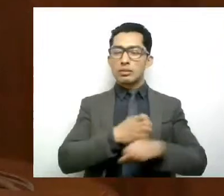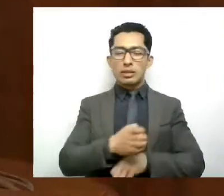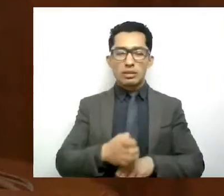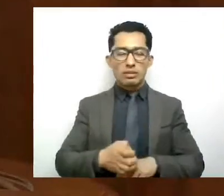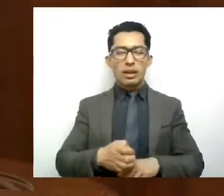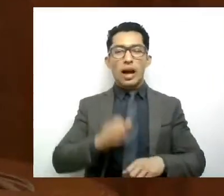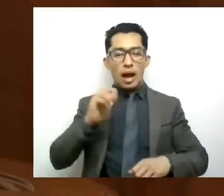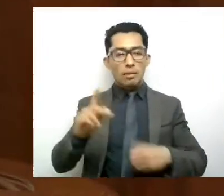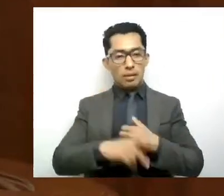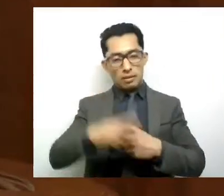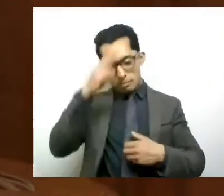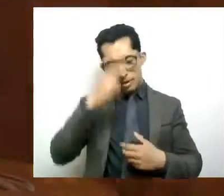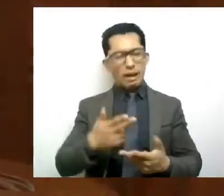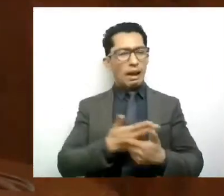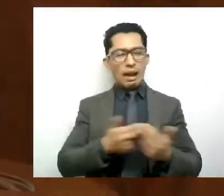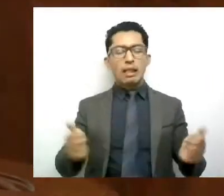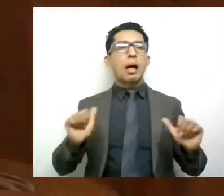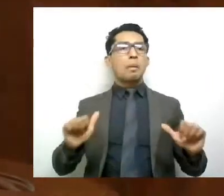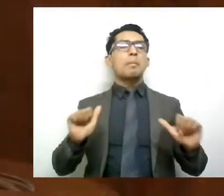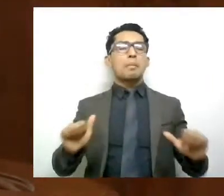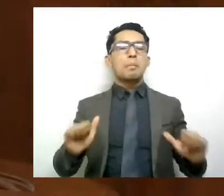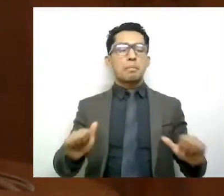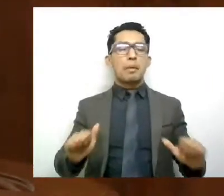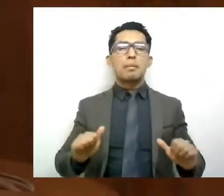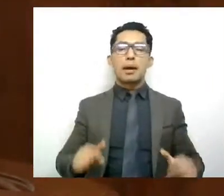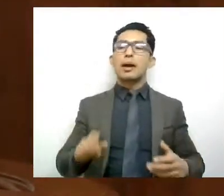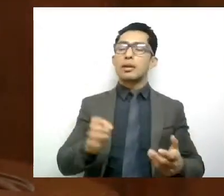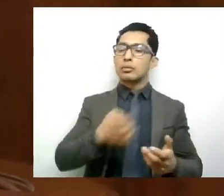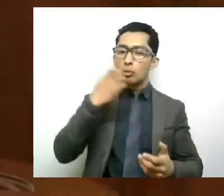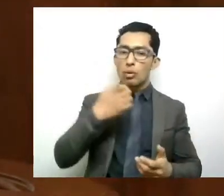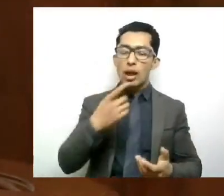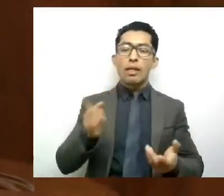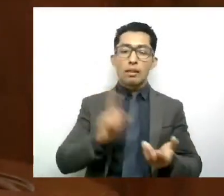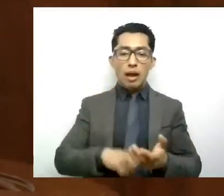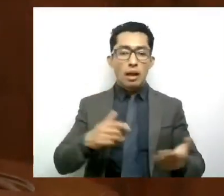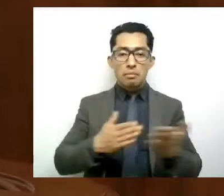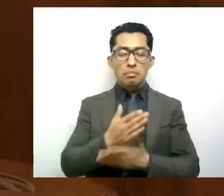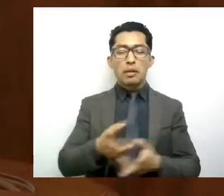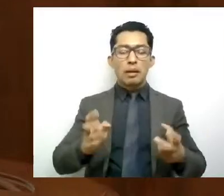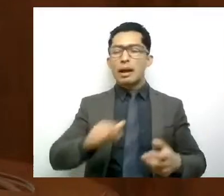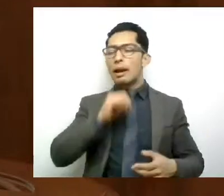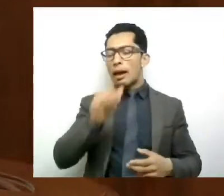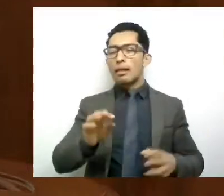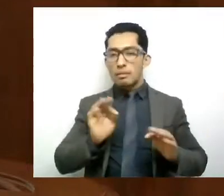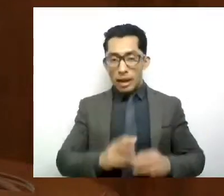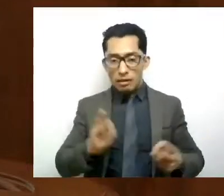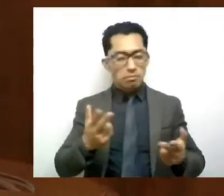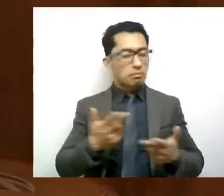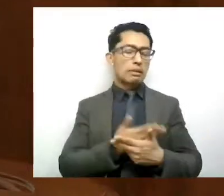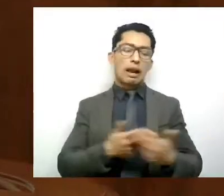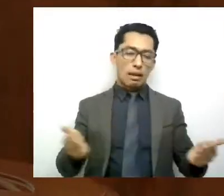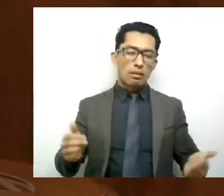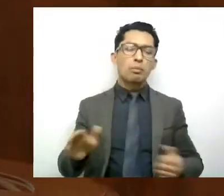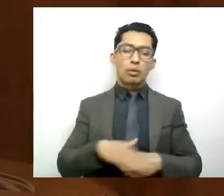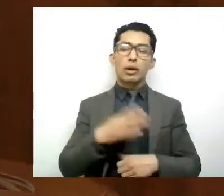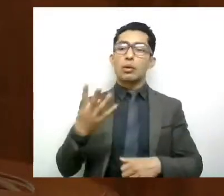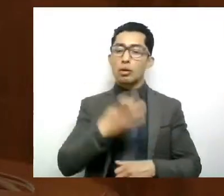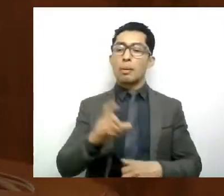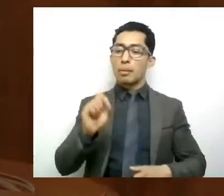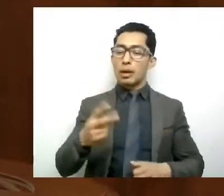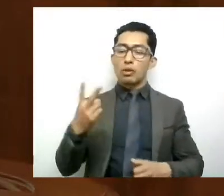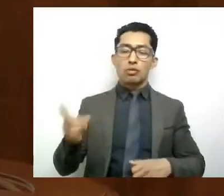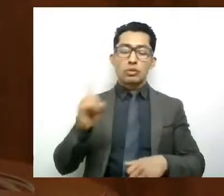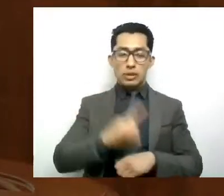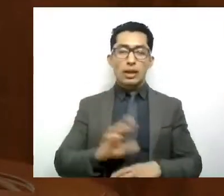se salvó de que alguna de sus escuelas fuese robada, señalando que en los primeros 422 días en los que